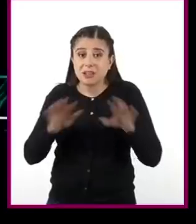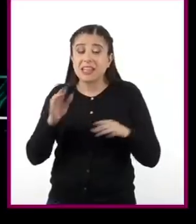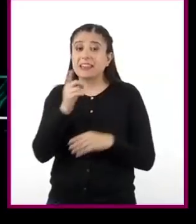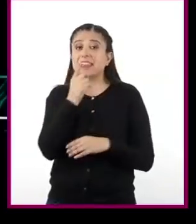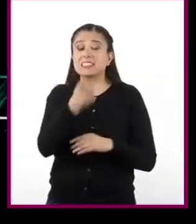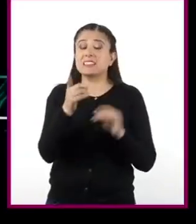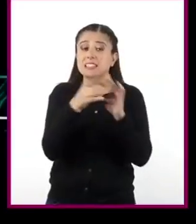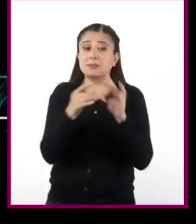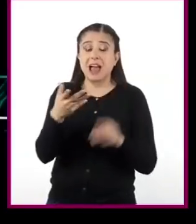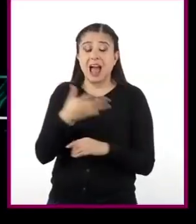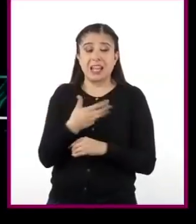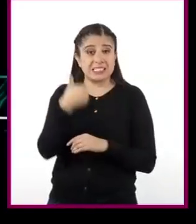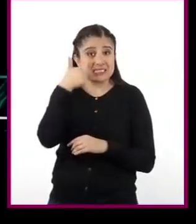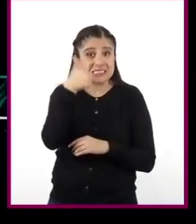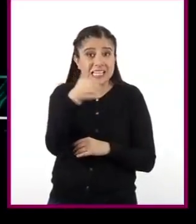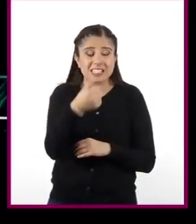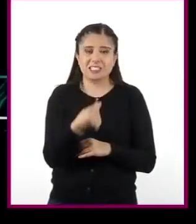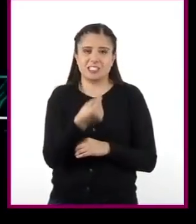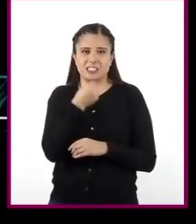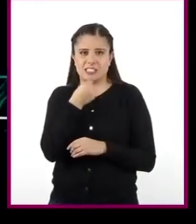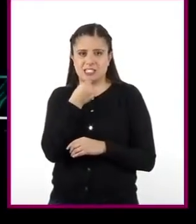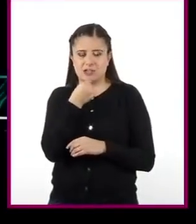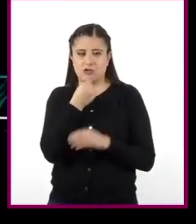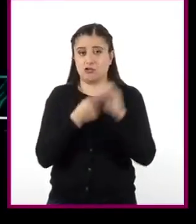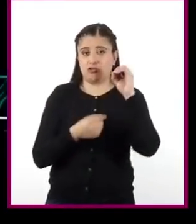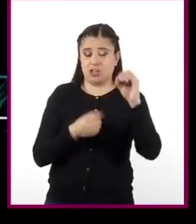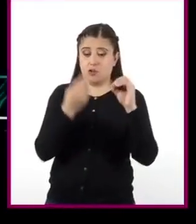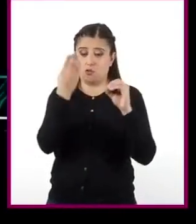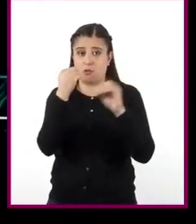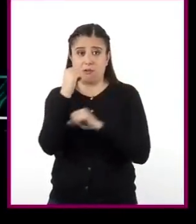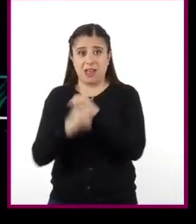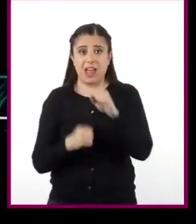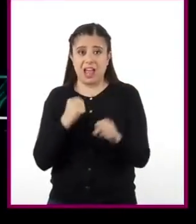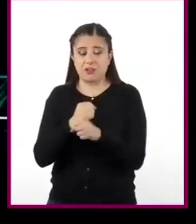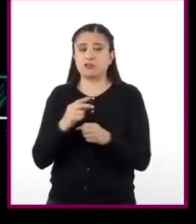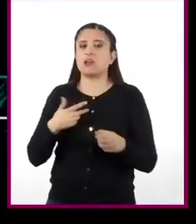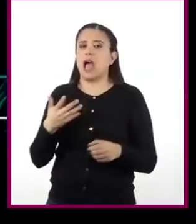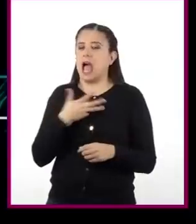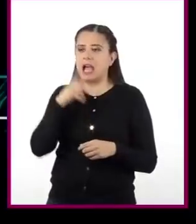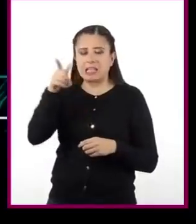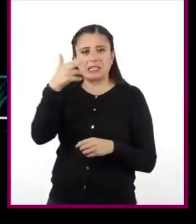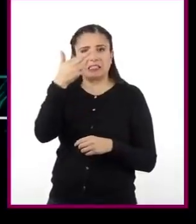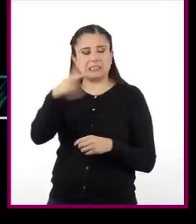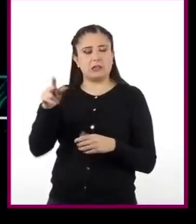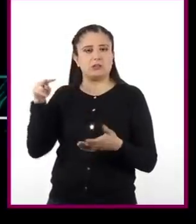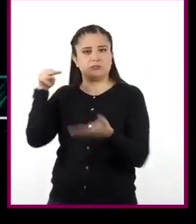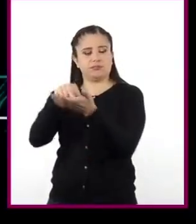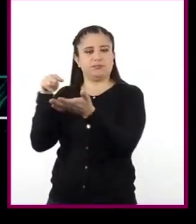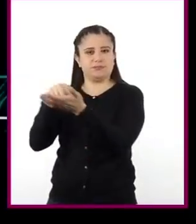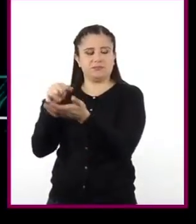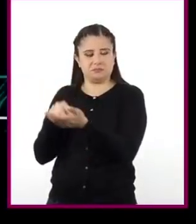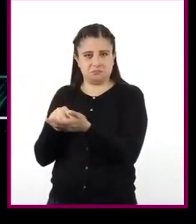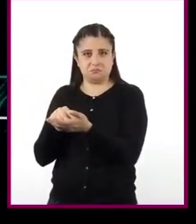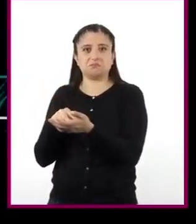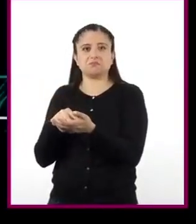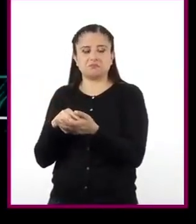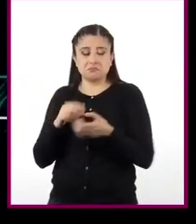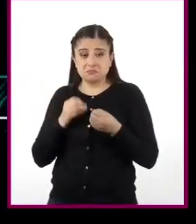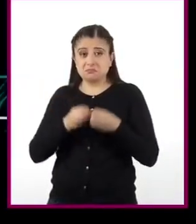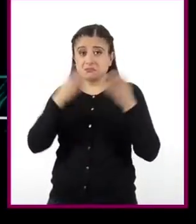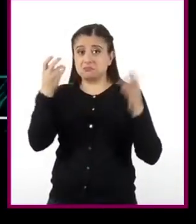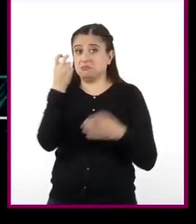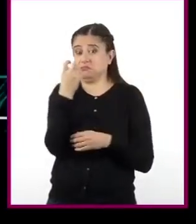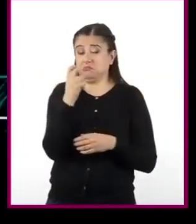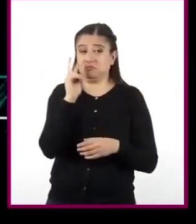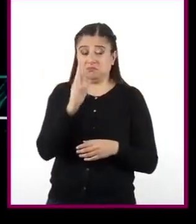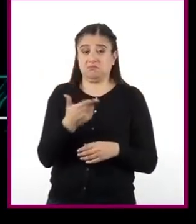decir que hay 6 niños, digamos entre 0 y 9 años presentes en el restaurante. Y por supuesto, esto no solo